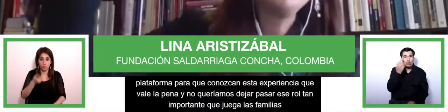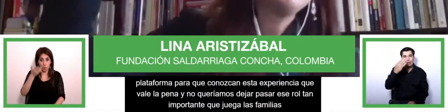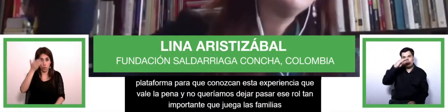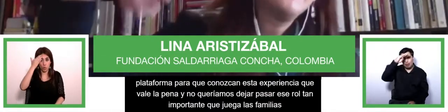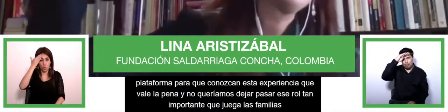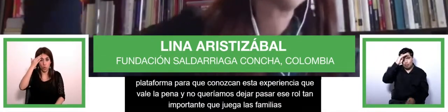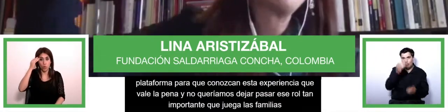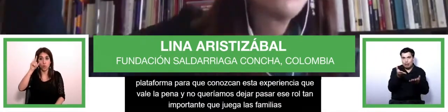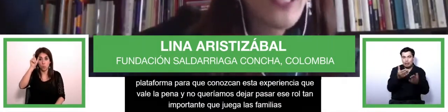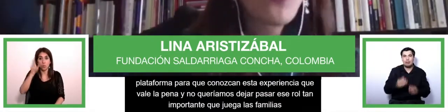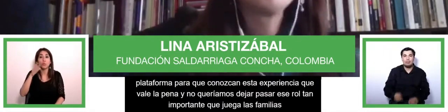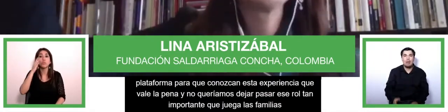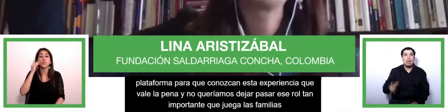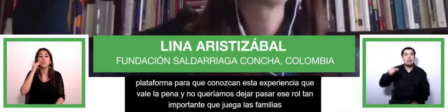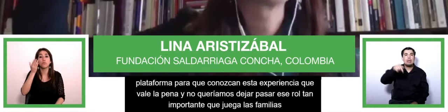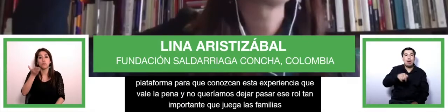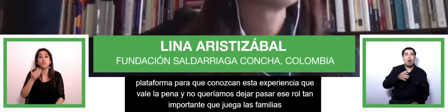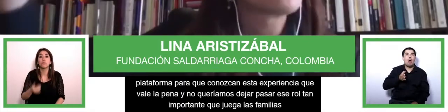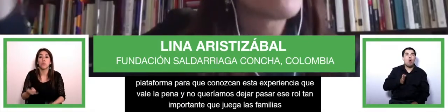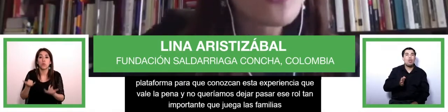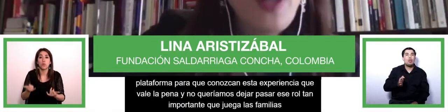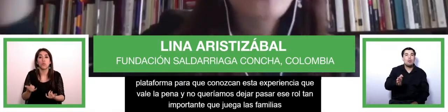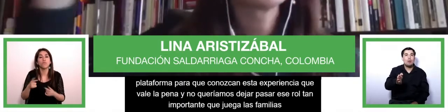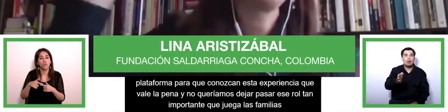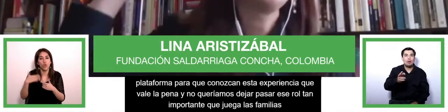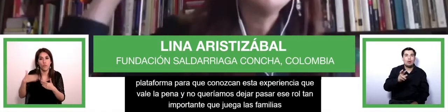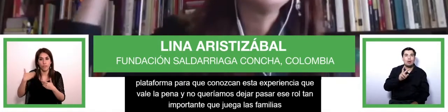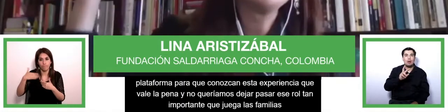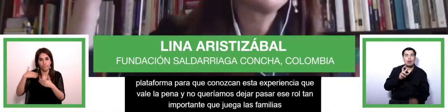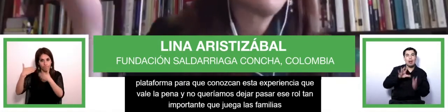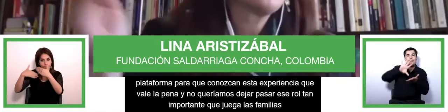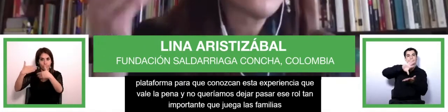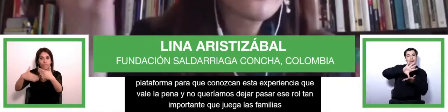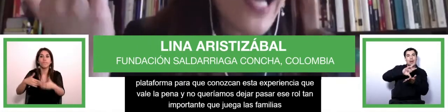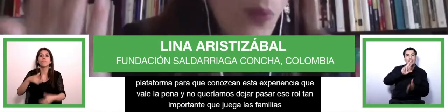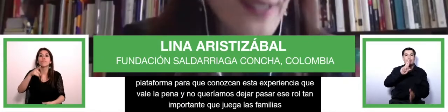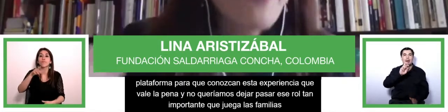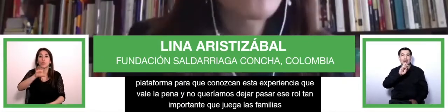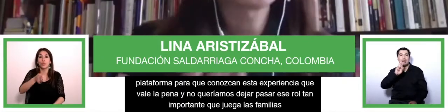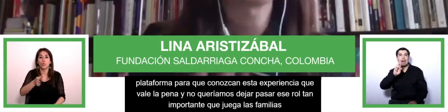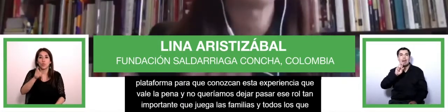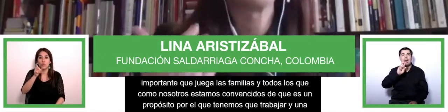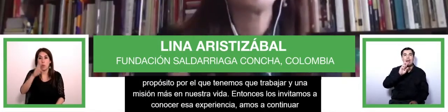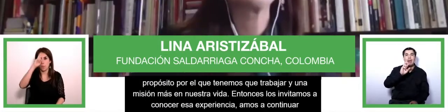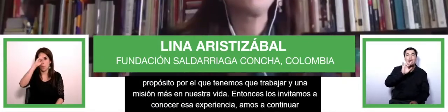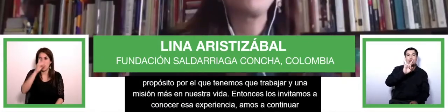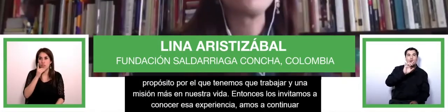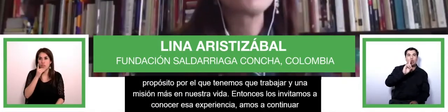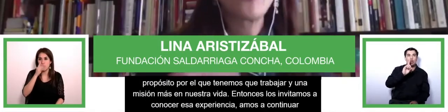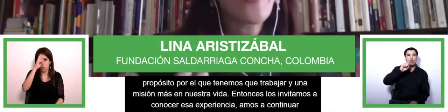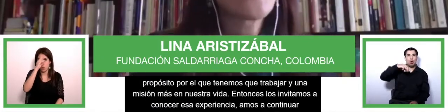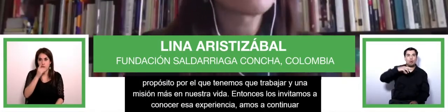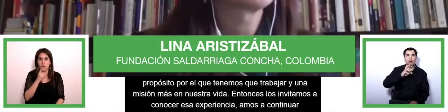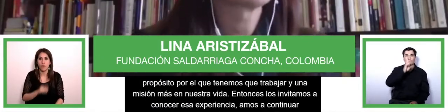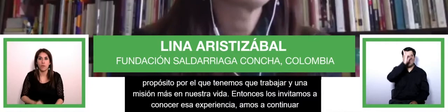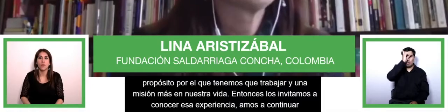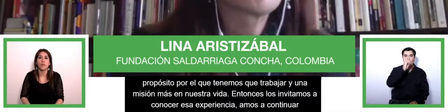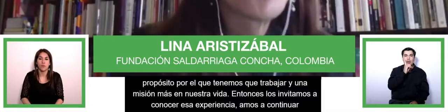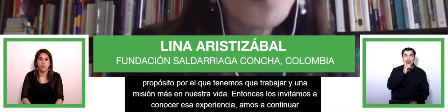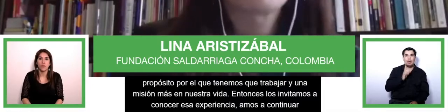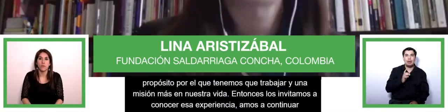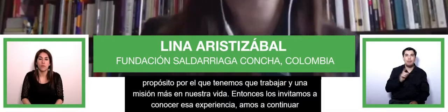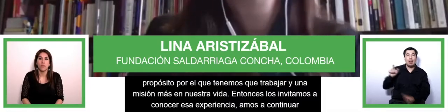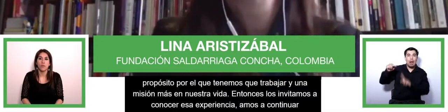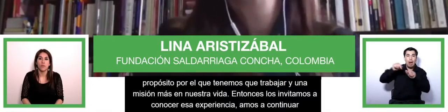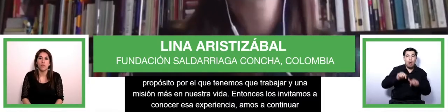Entonces, de República Dominicana fuimos a Brasil, después pues, a Guatemala, y ahora nos vamos a España. Es